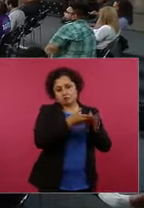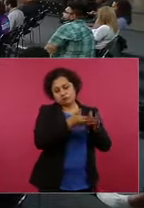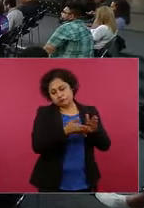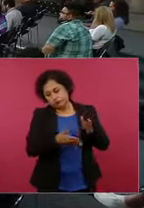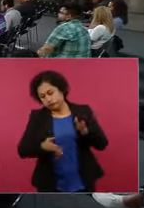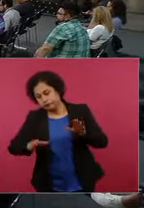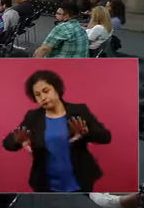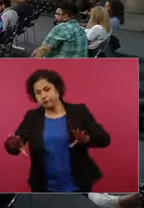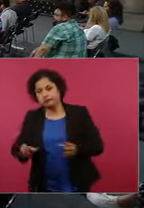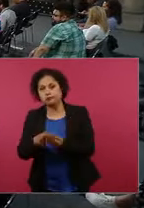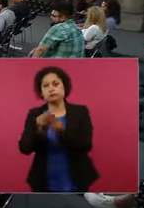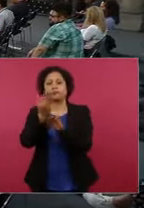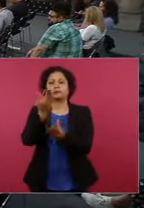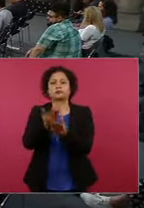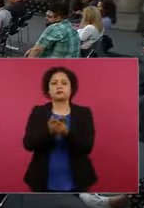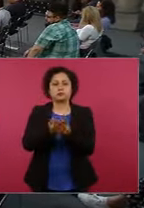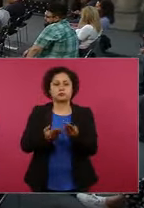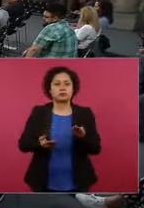los mismos familiares